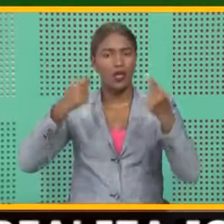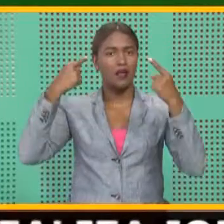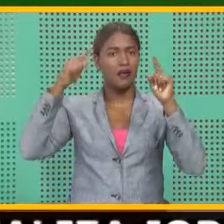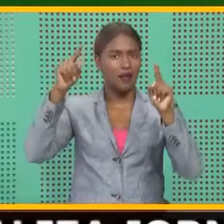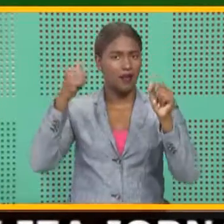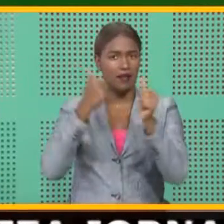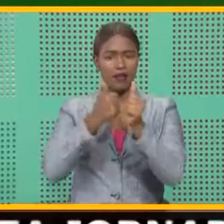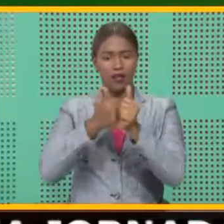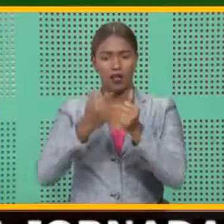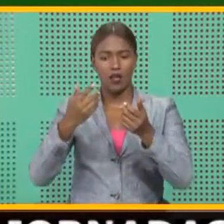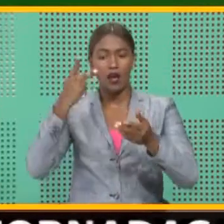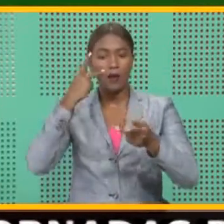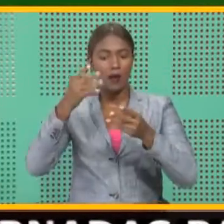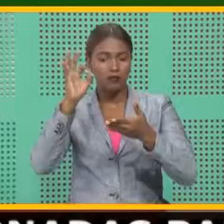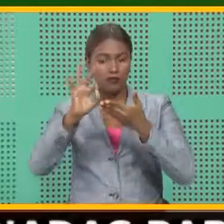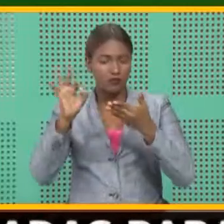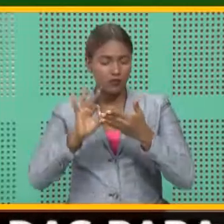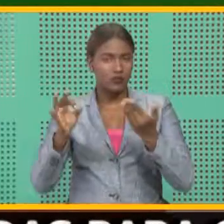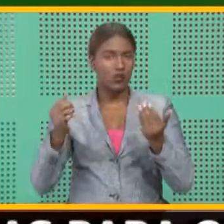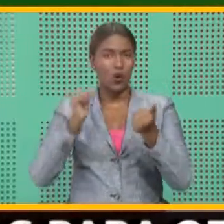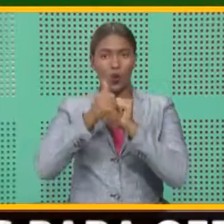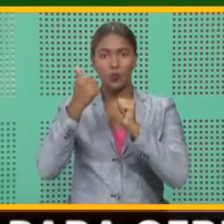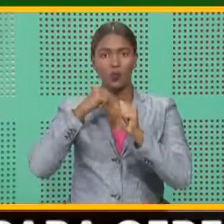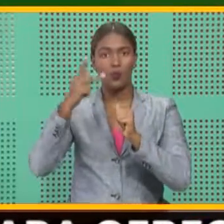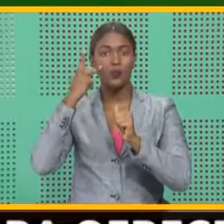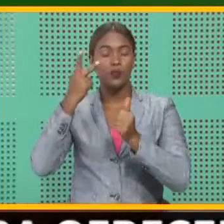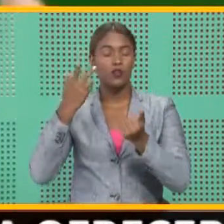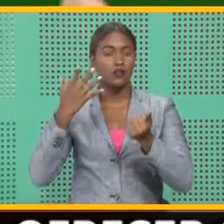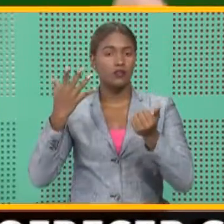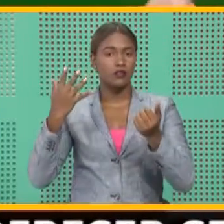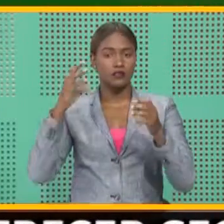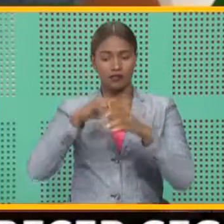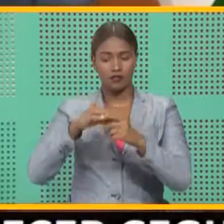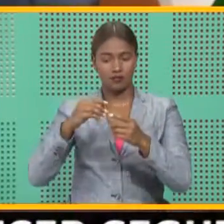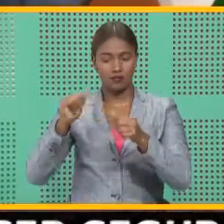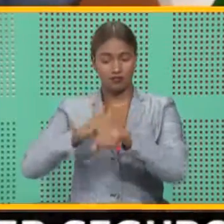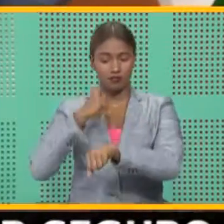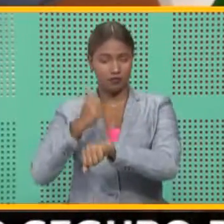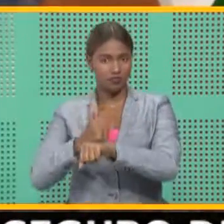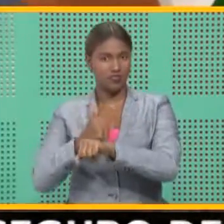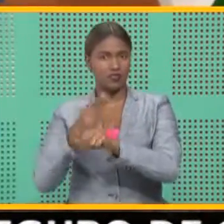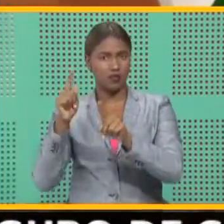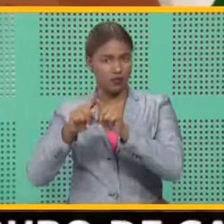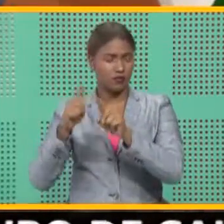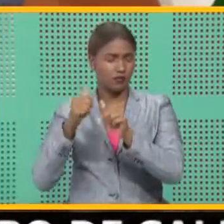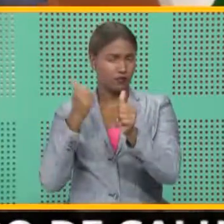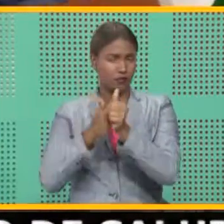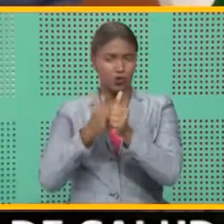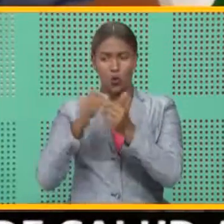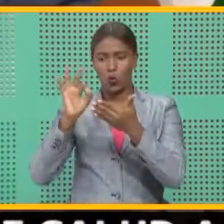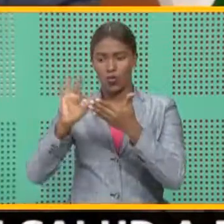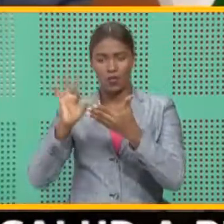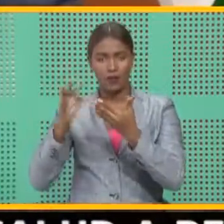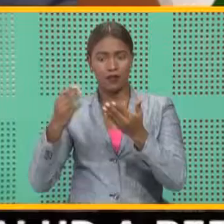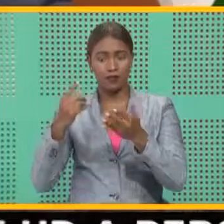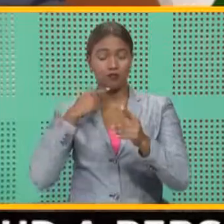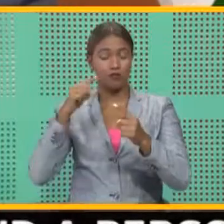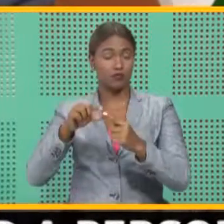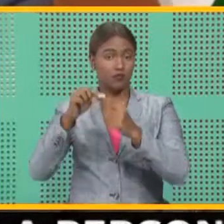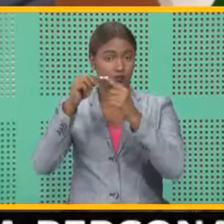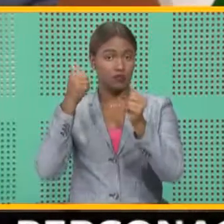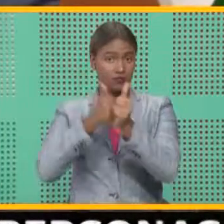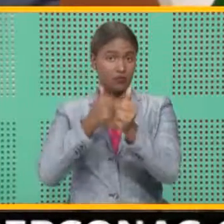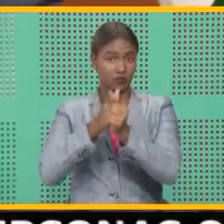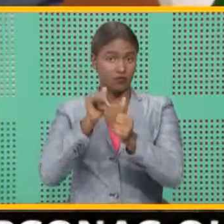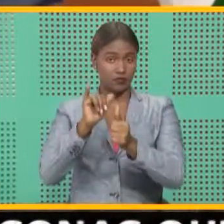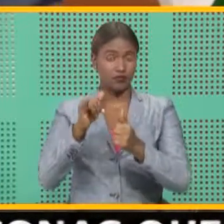pues, el balance, cómo ellos pueden, diríamos, es un gasto, establecer. Que es una inversión, es así. Contabilidad elemental, incluso. Elemental y